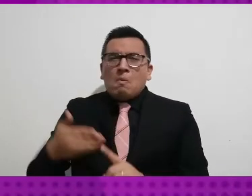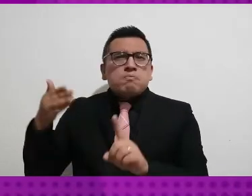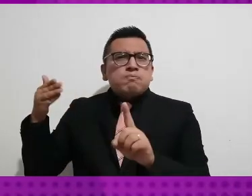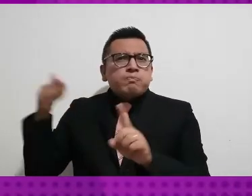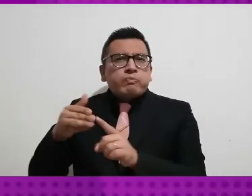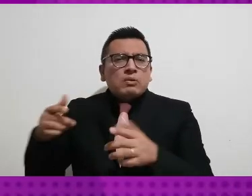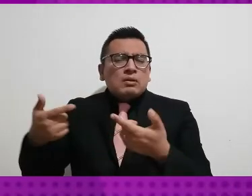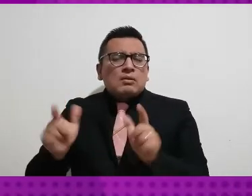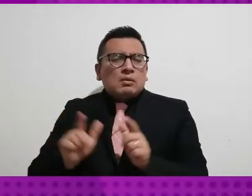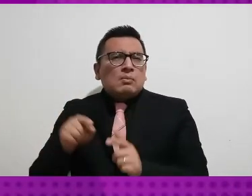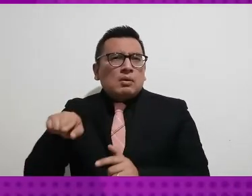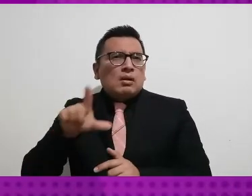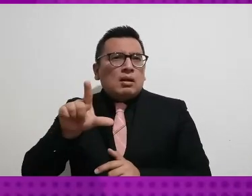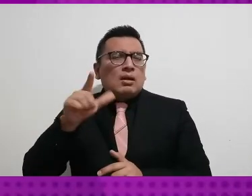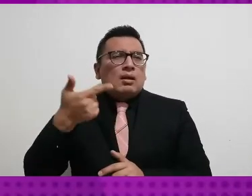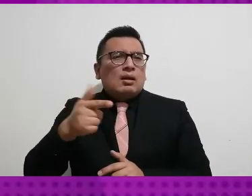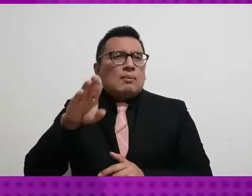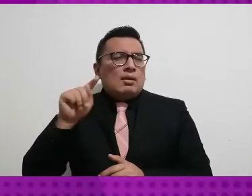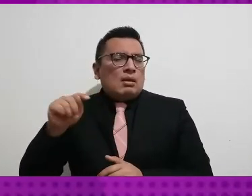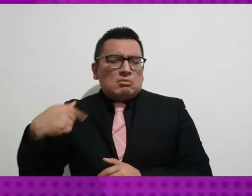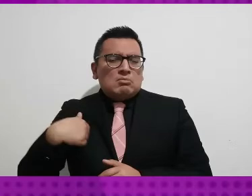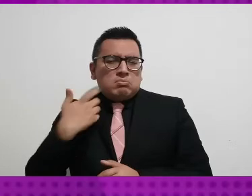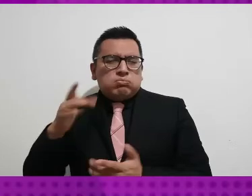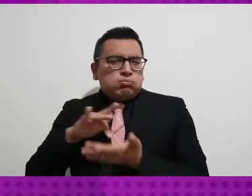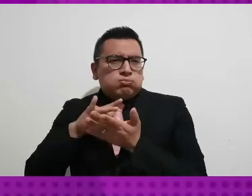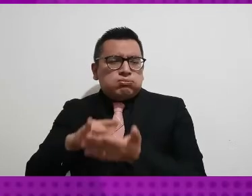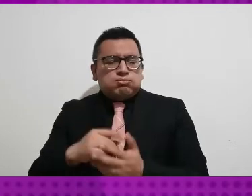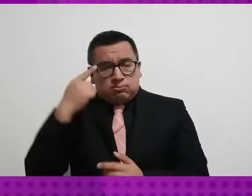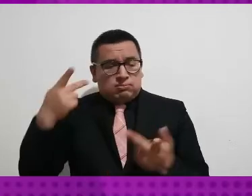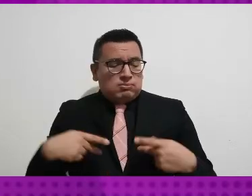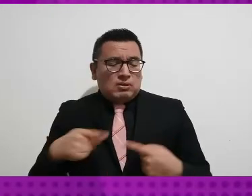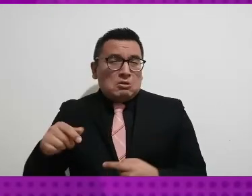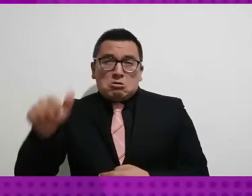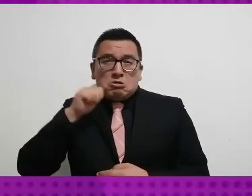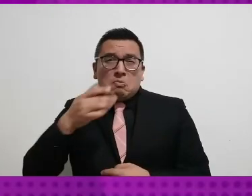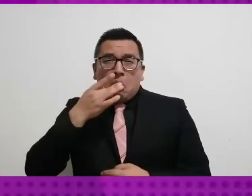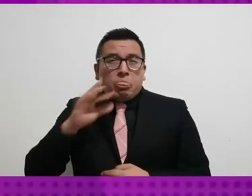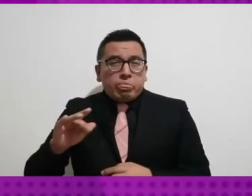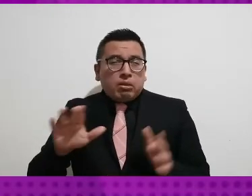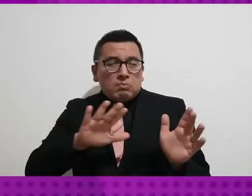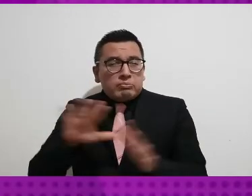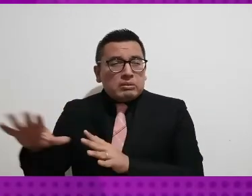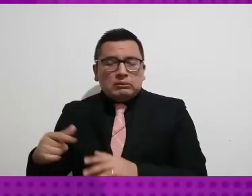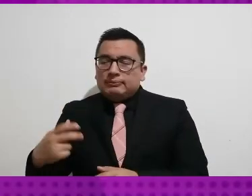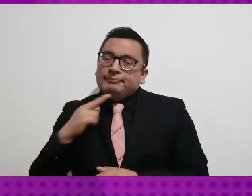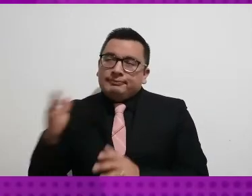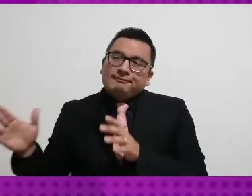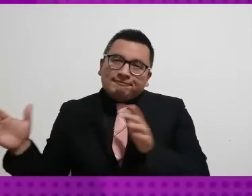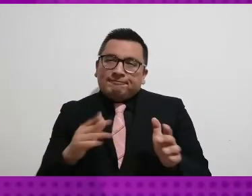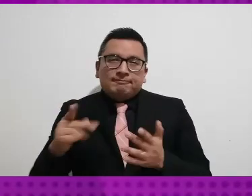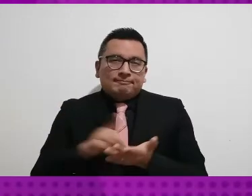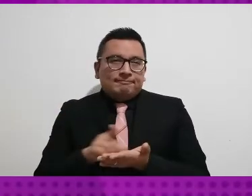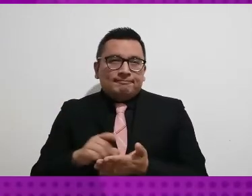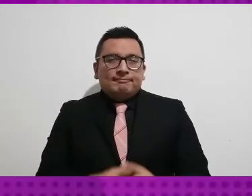trabajando para esta situación y para que las personas de diversos grupos históricamente discriminados pues, puedan ejercer sus